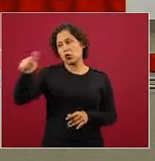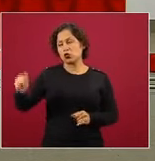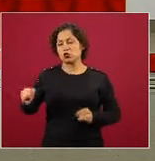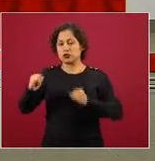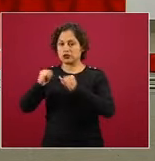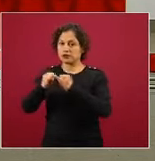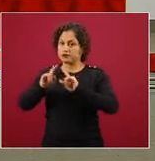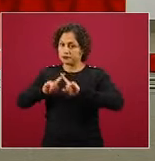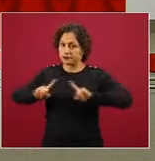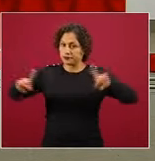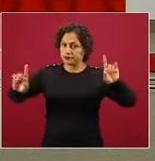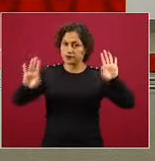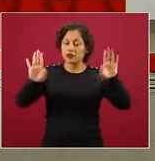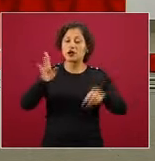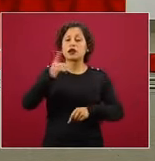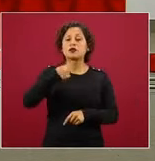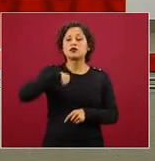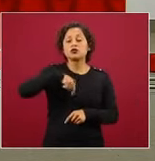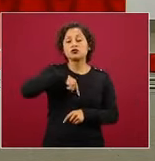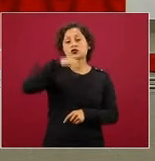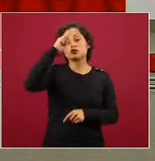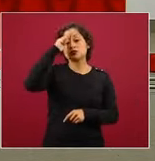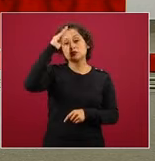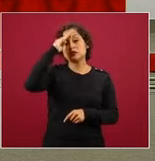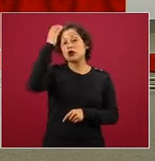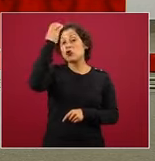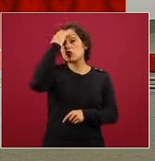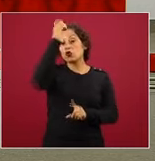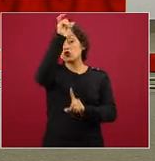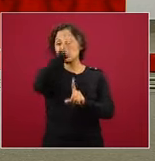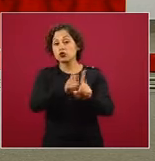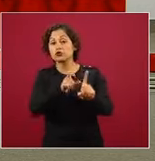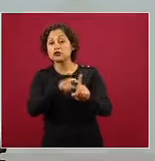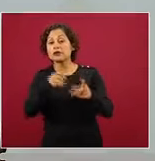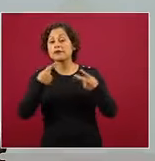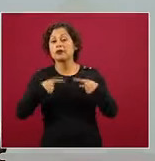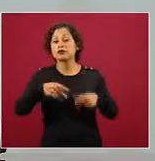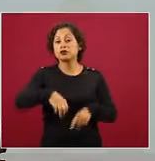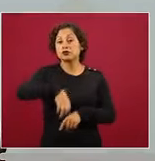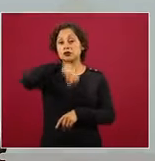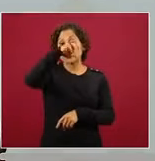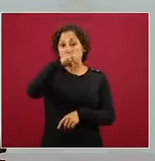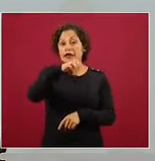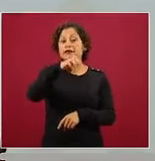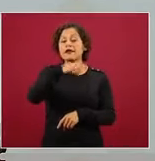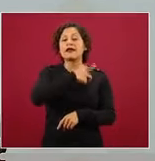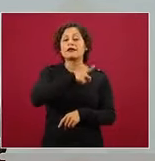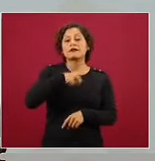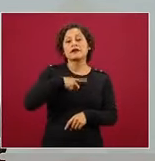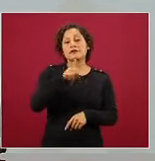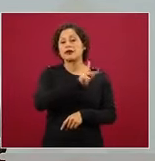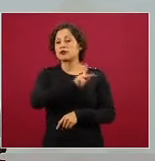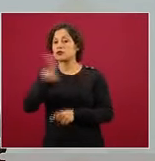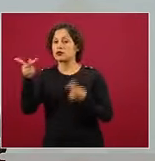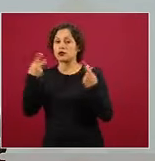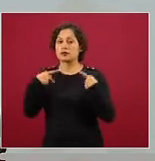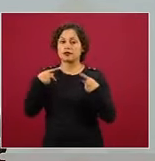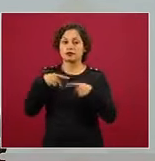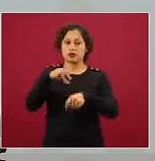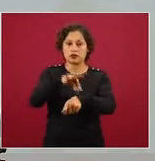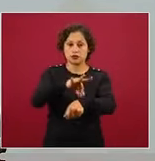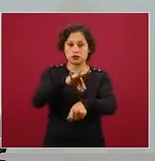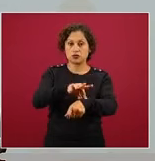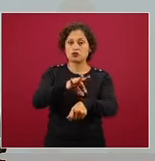que es necesario que el conocimiento geriátrico transmine a todos los profesionales de la salud, y hemos desarrollado una serie